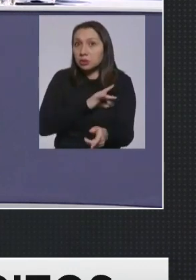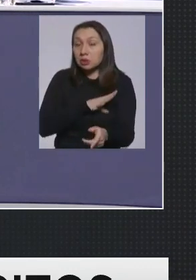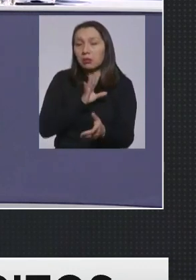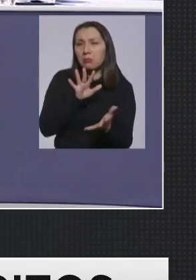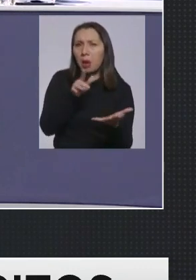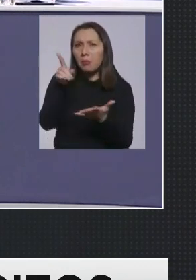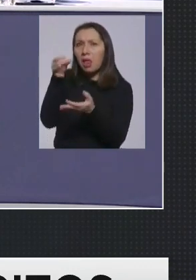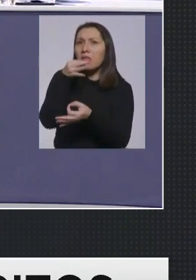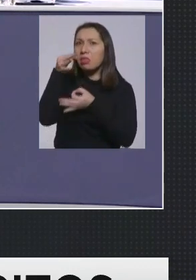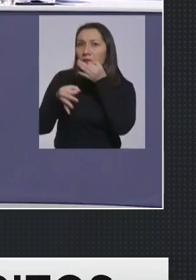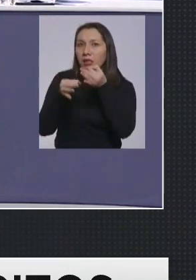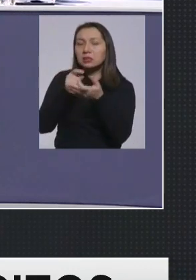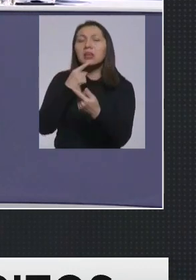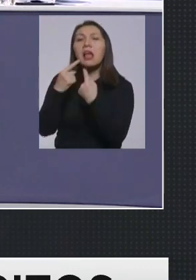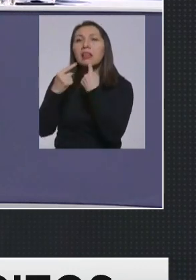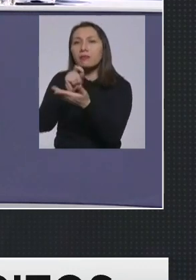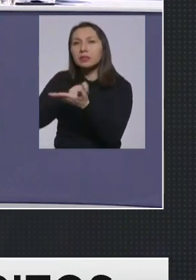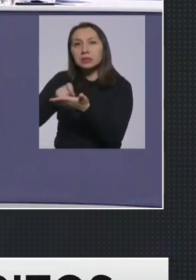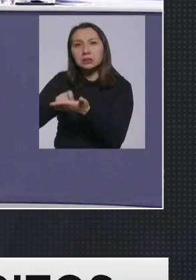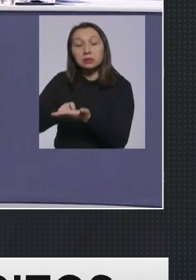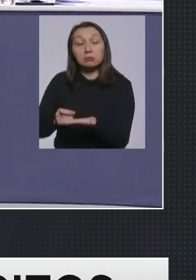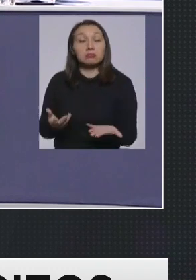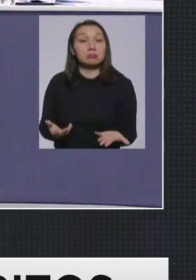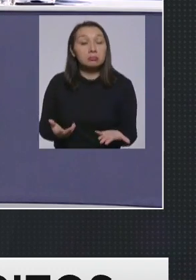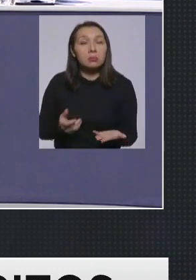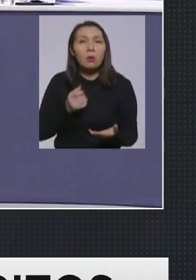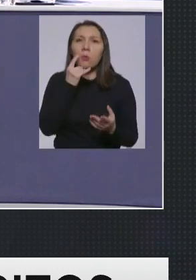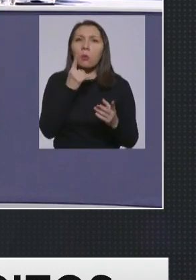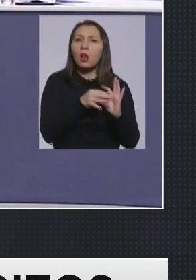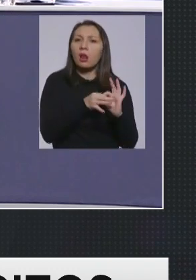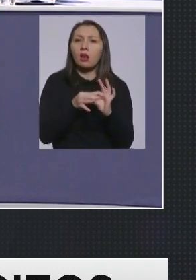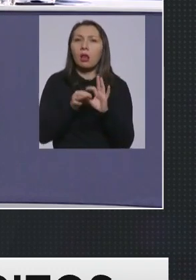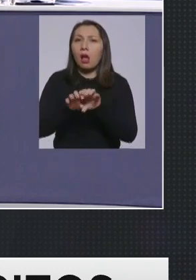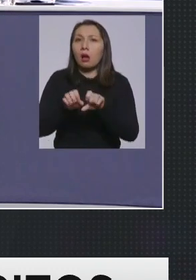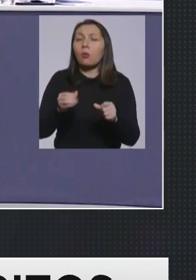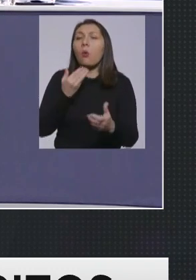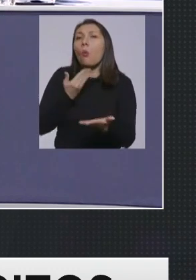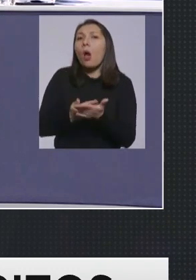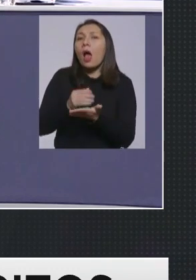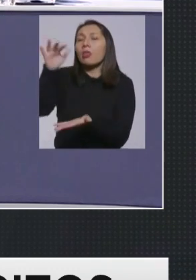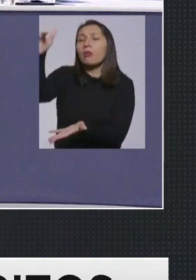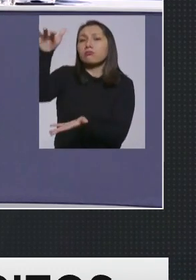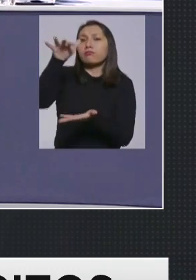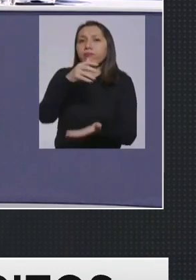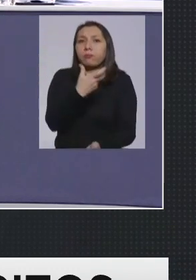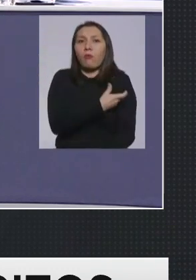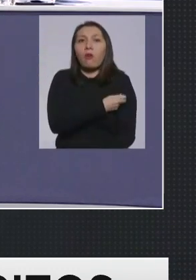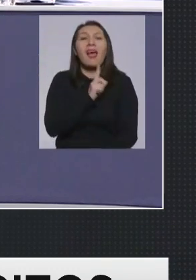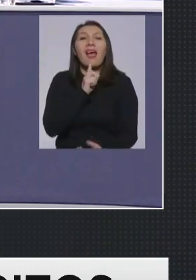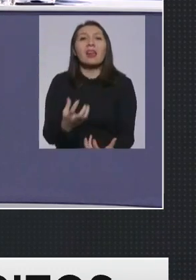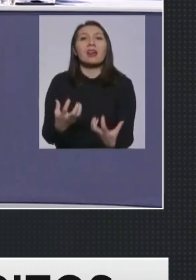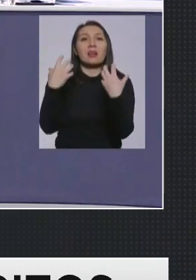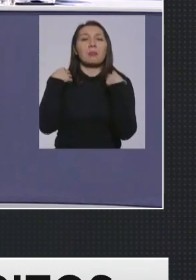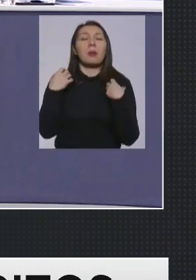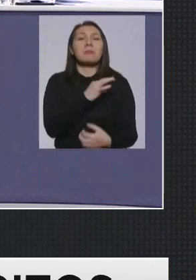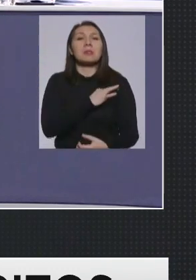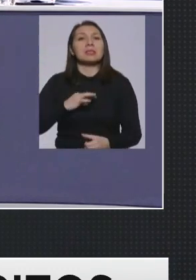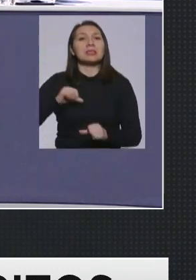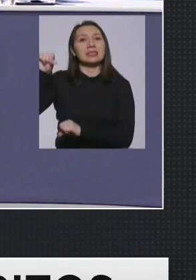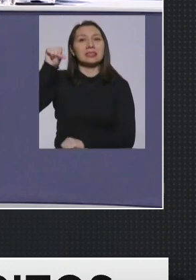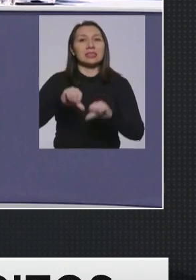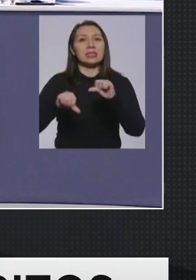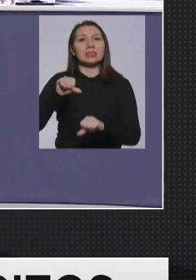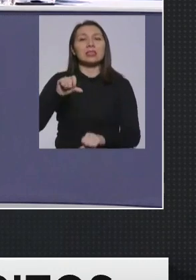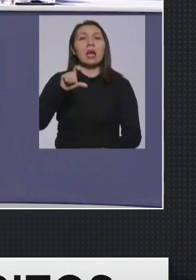desliza en la misma entrevista que en qué consiste de acuerdo cuando llegan justamente estas vacunas entiendo que va a estar a cargo el ministro de ciencia 3 cook